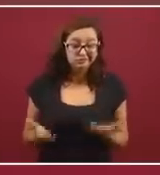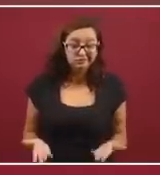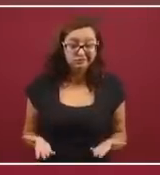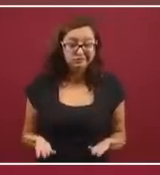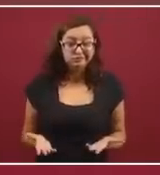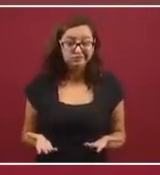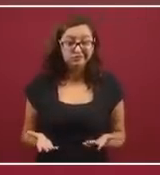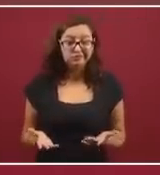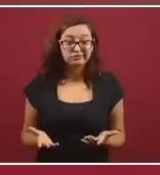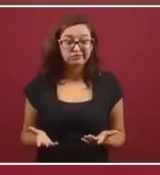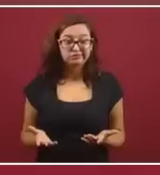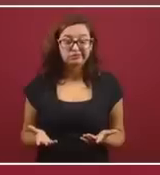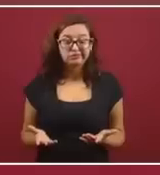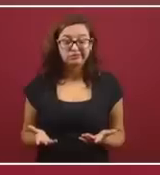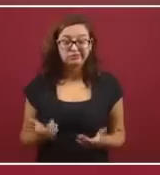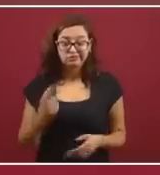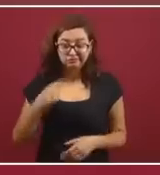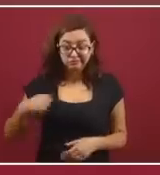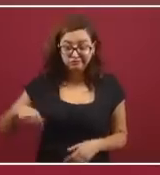con nosotros